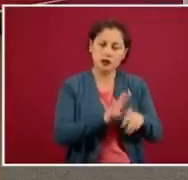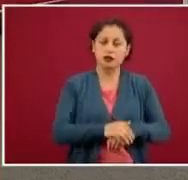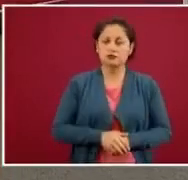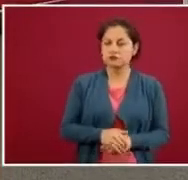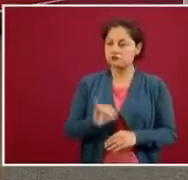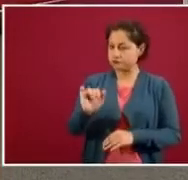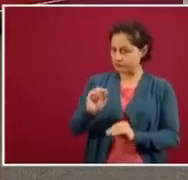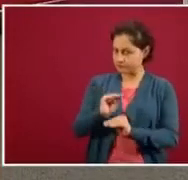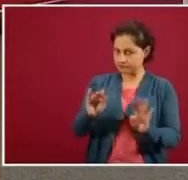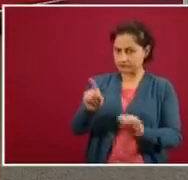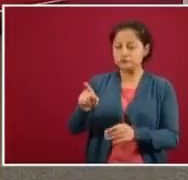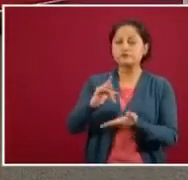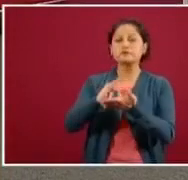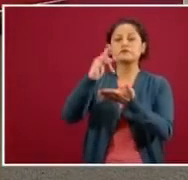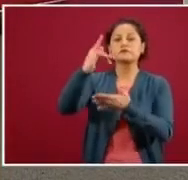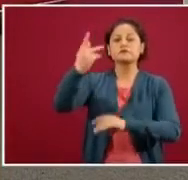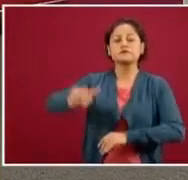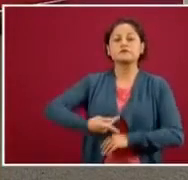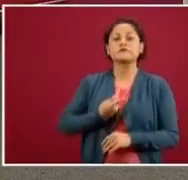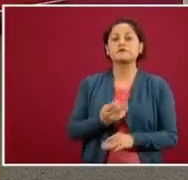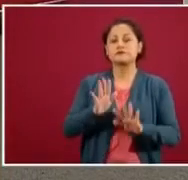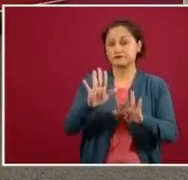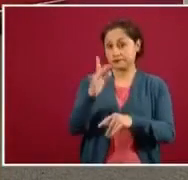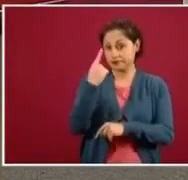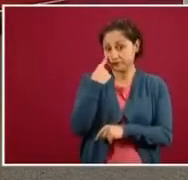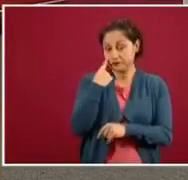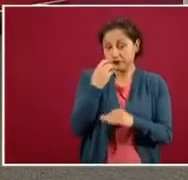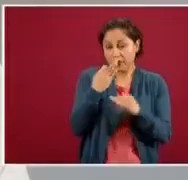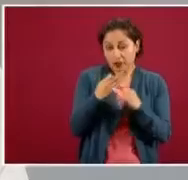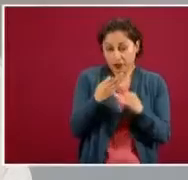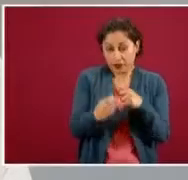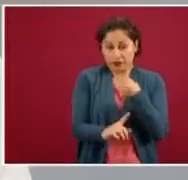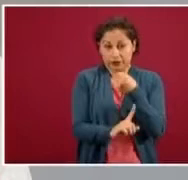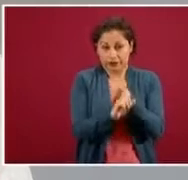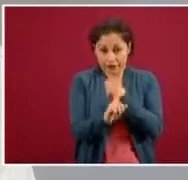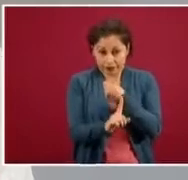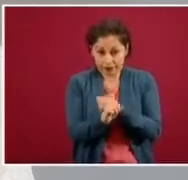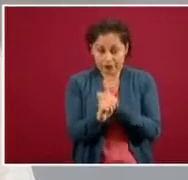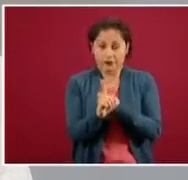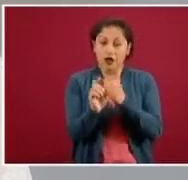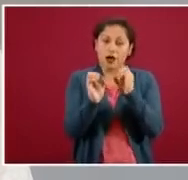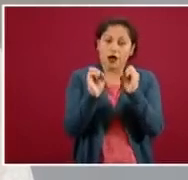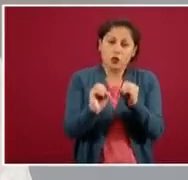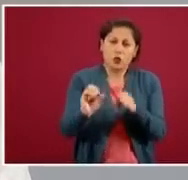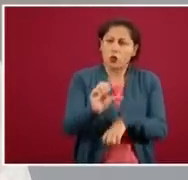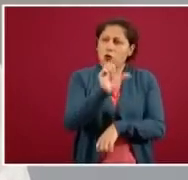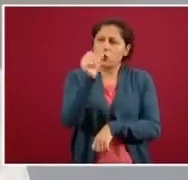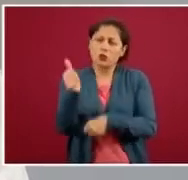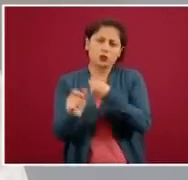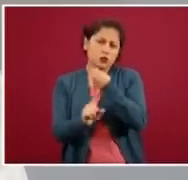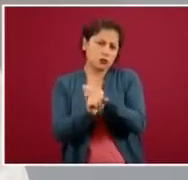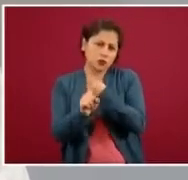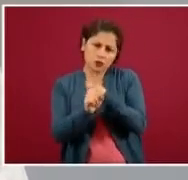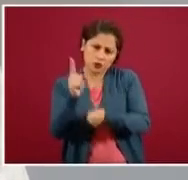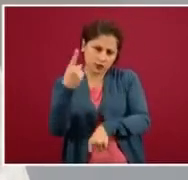pregunta. Eso es parte, en una situación como esta o en cualquier situación ordinaria,